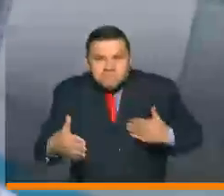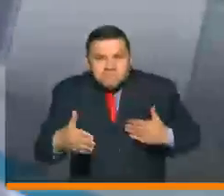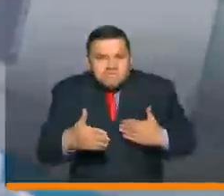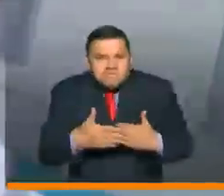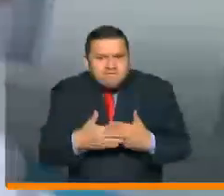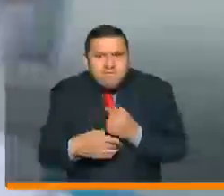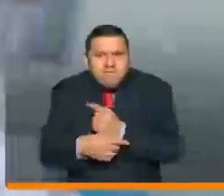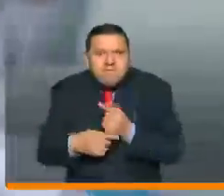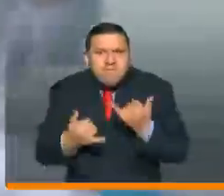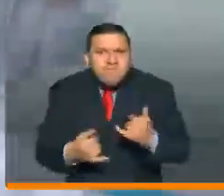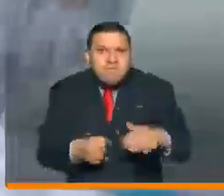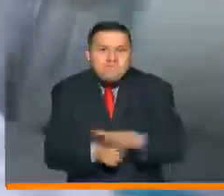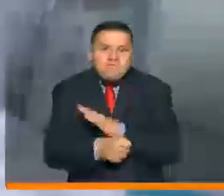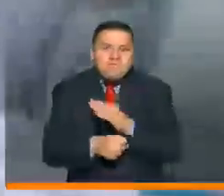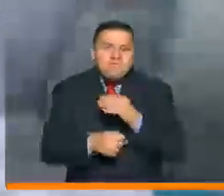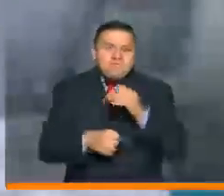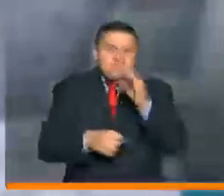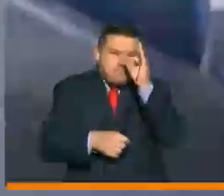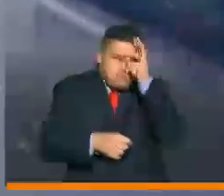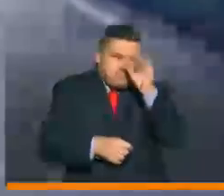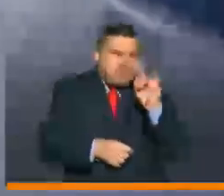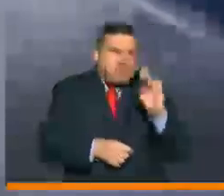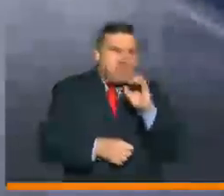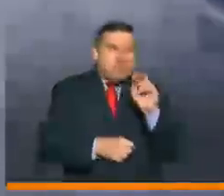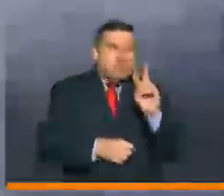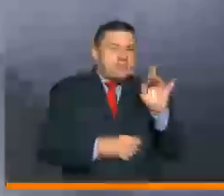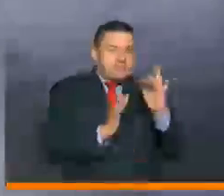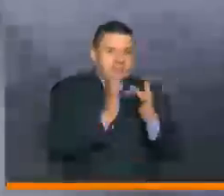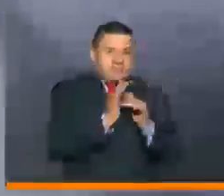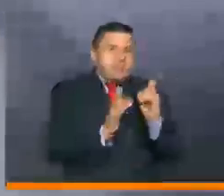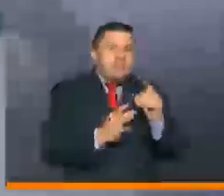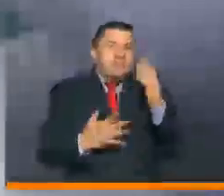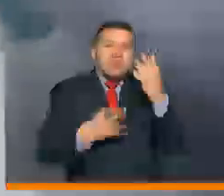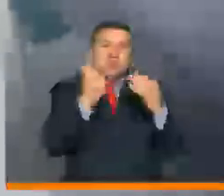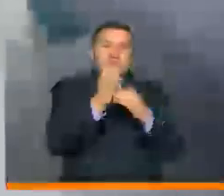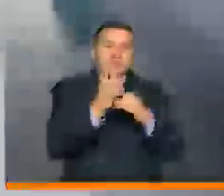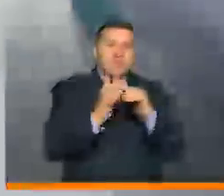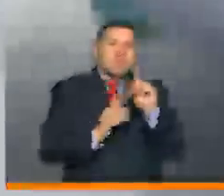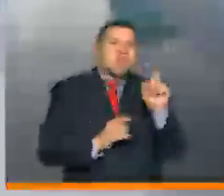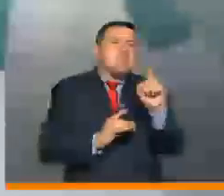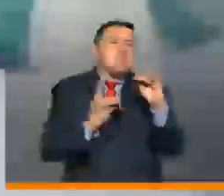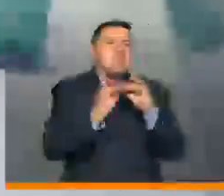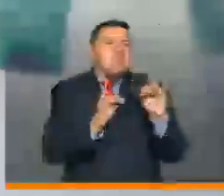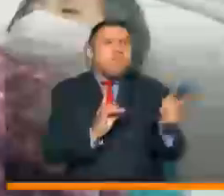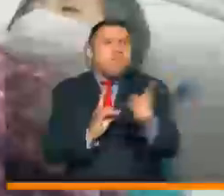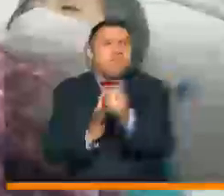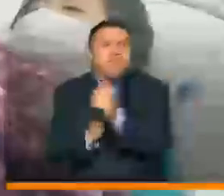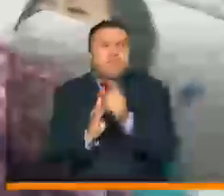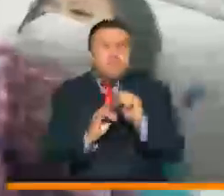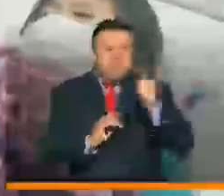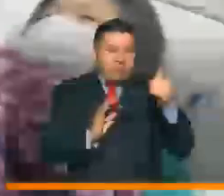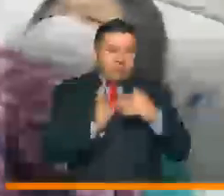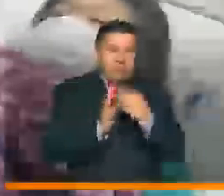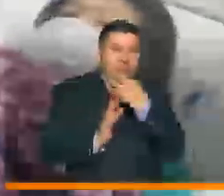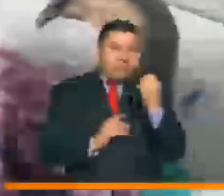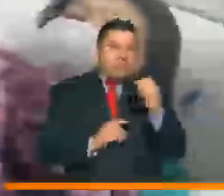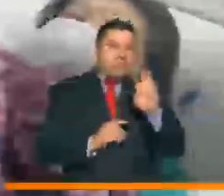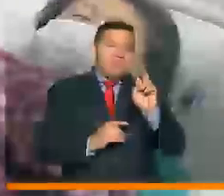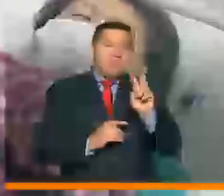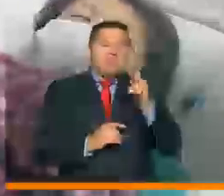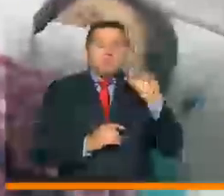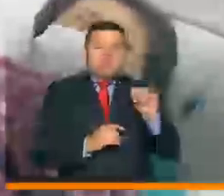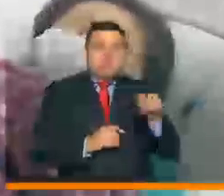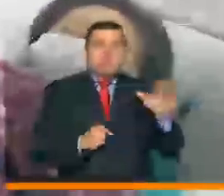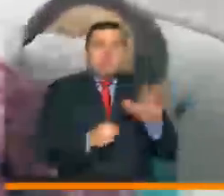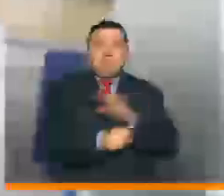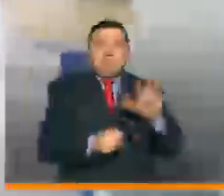pandemia y de su historia. Con corte al 26 de abril, de las 12.667 camas con las que cuenta el país, 10.382 se